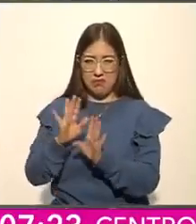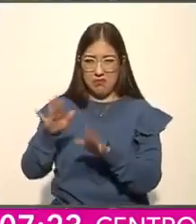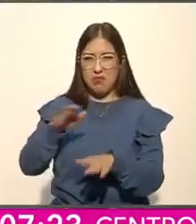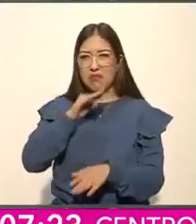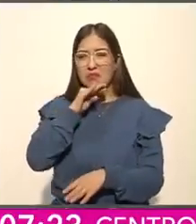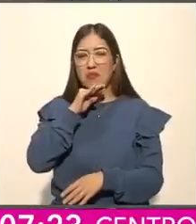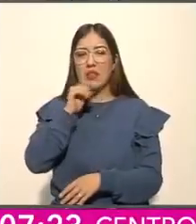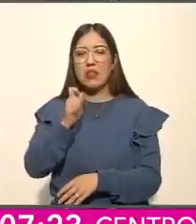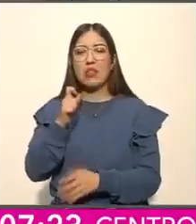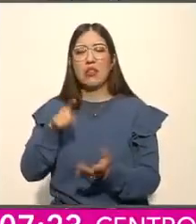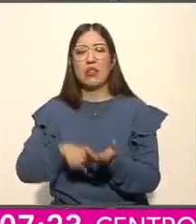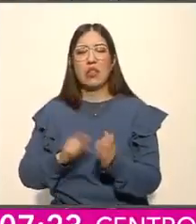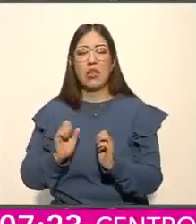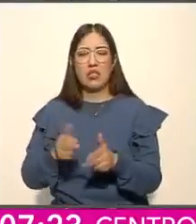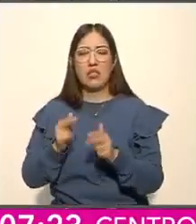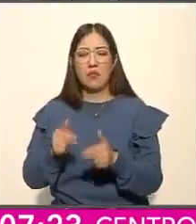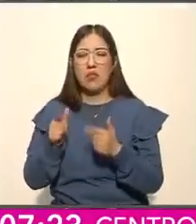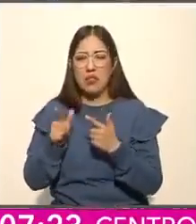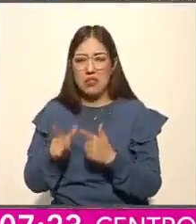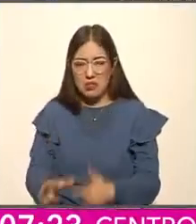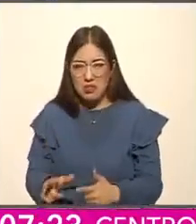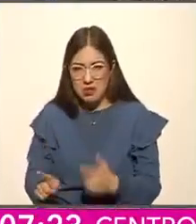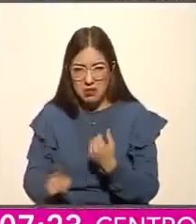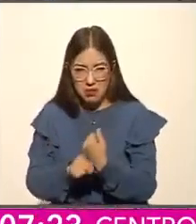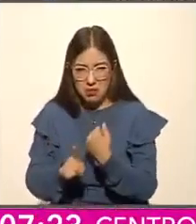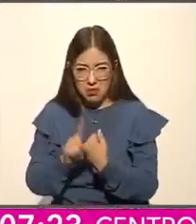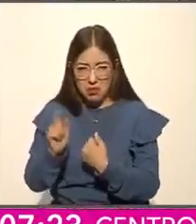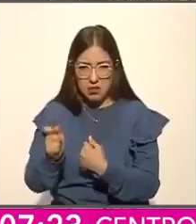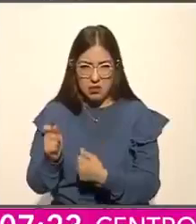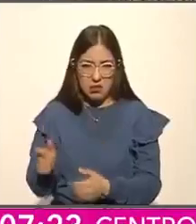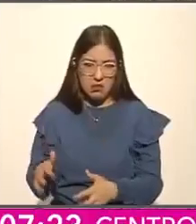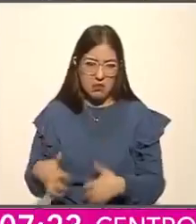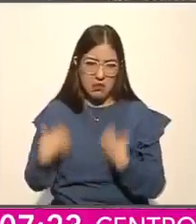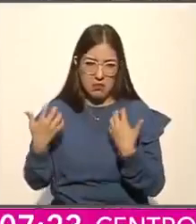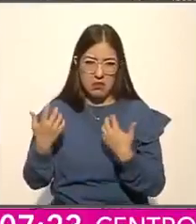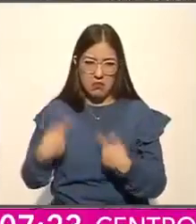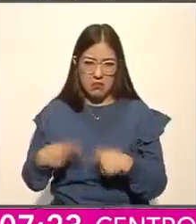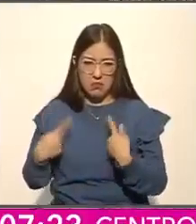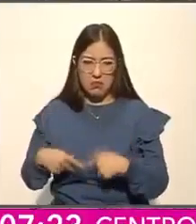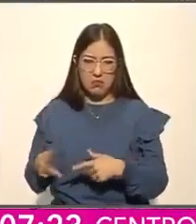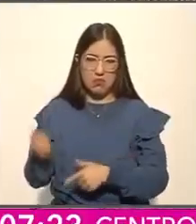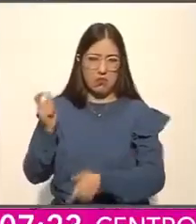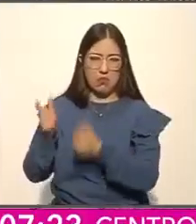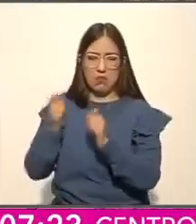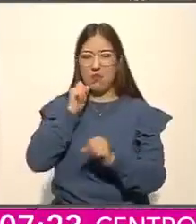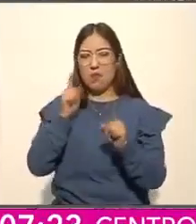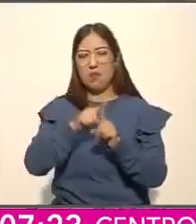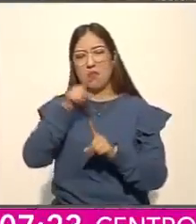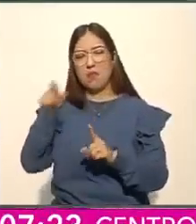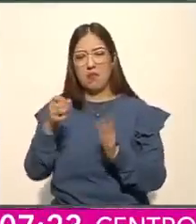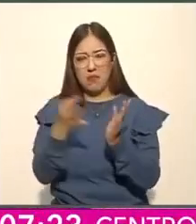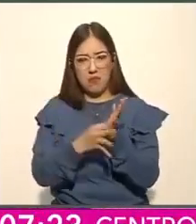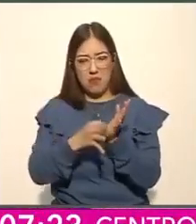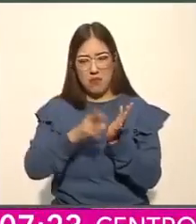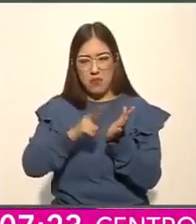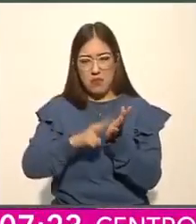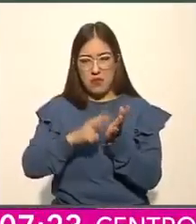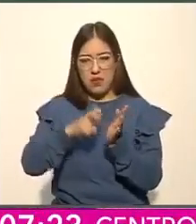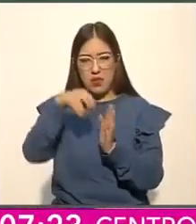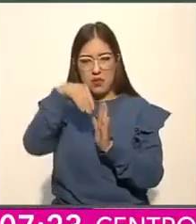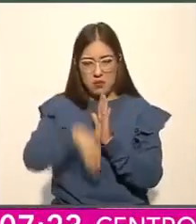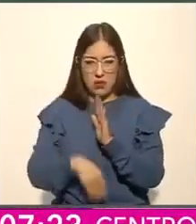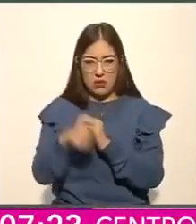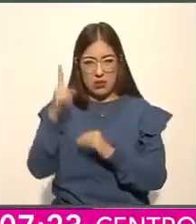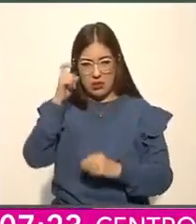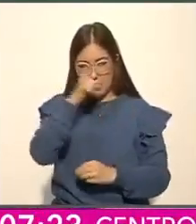del conflicto en Chiapas por el levantamiento armado. Vino la devaluación del peso y la consecuente crisis económica en el país. En las